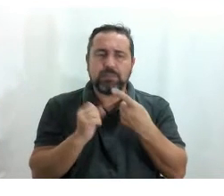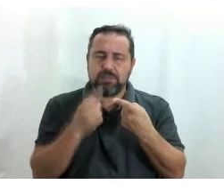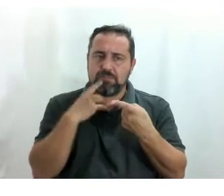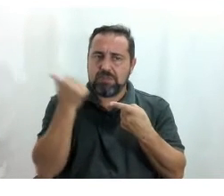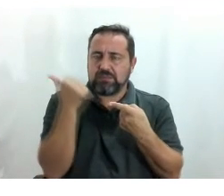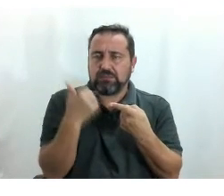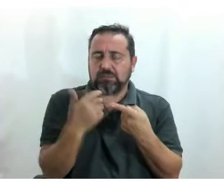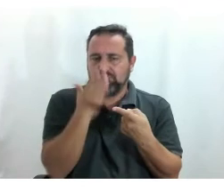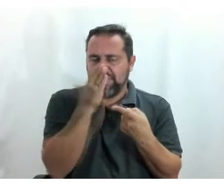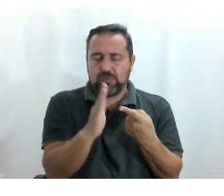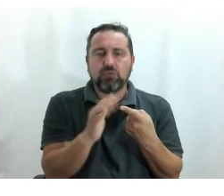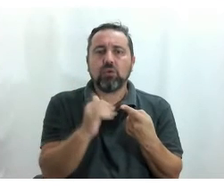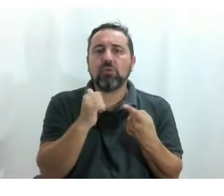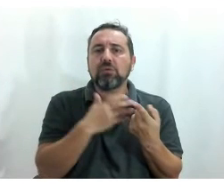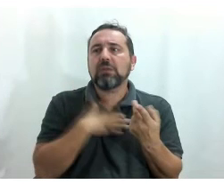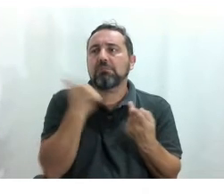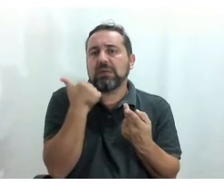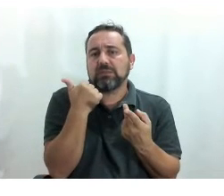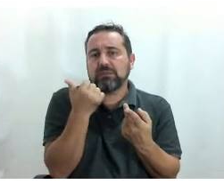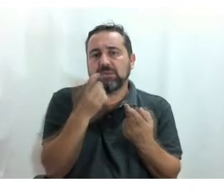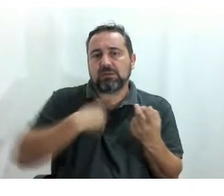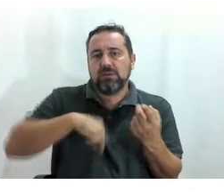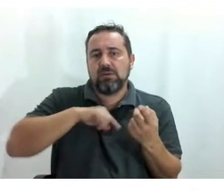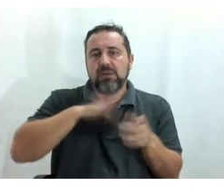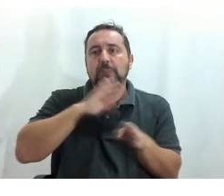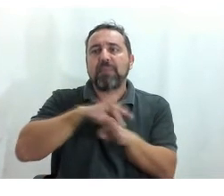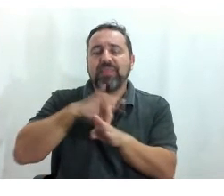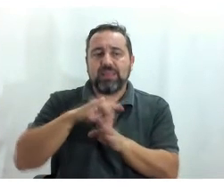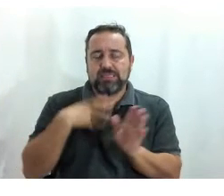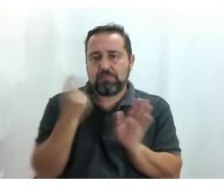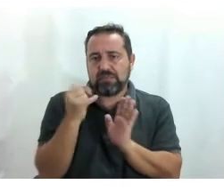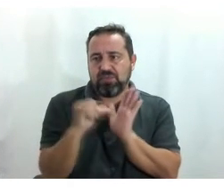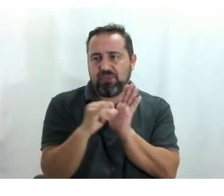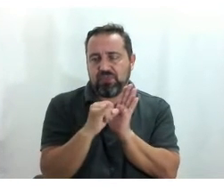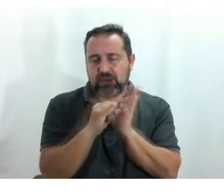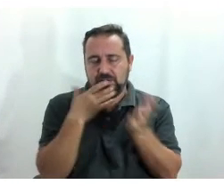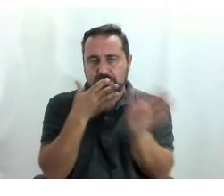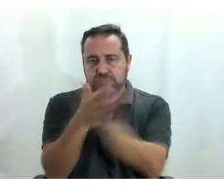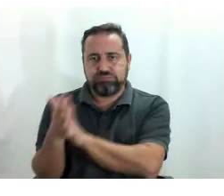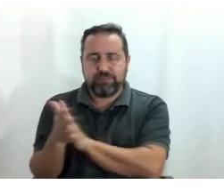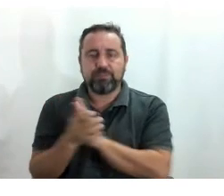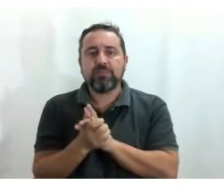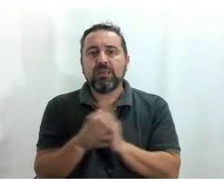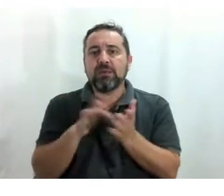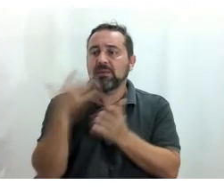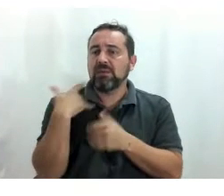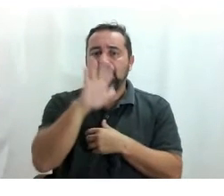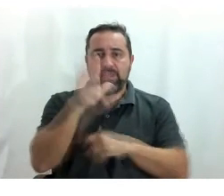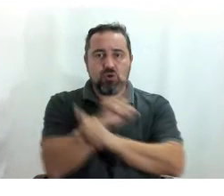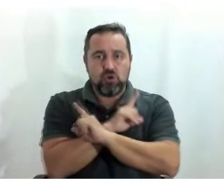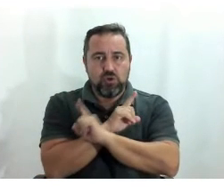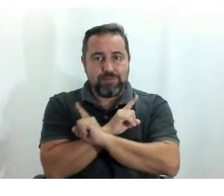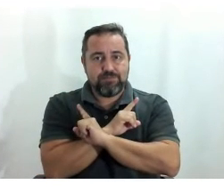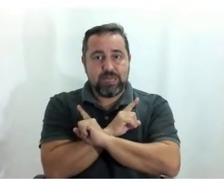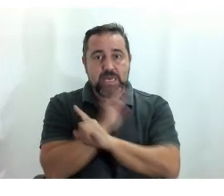más posible a nuestros pacientes. Empezamos el día 5 de noviembre, como